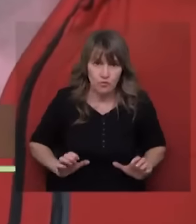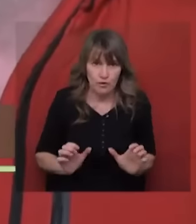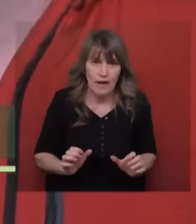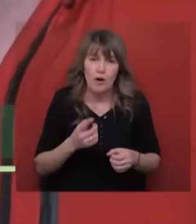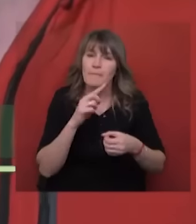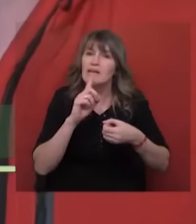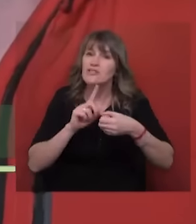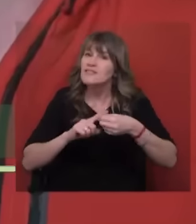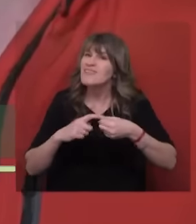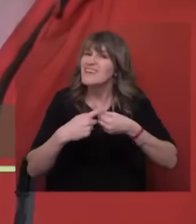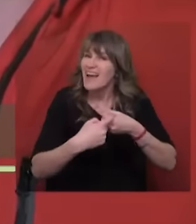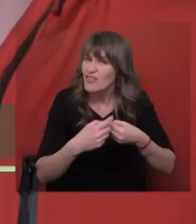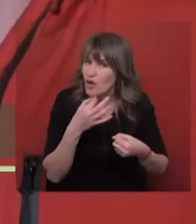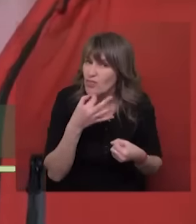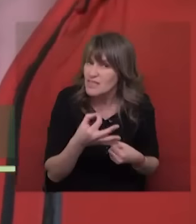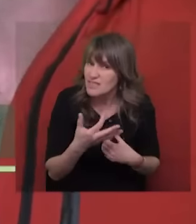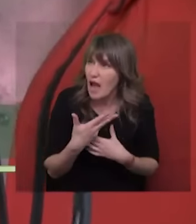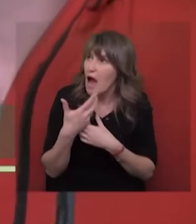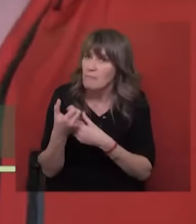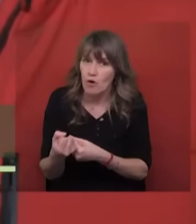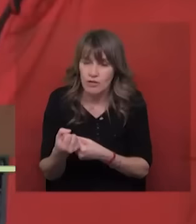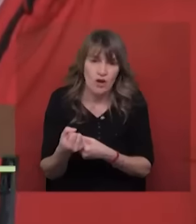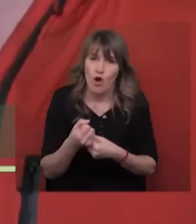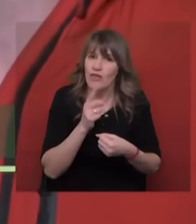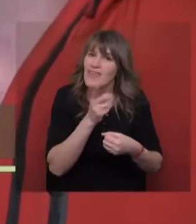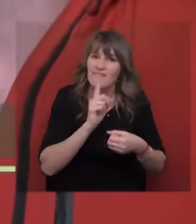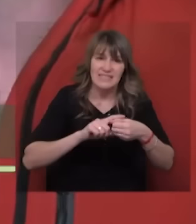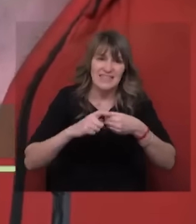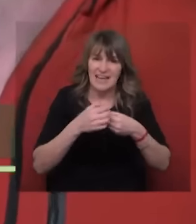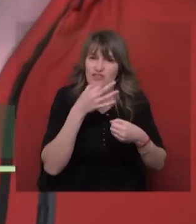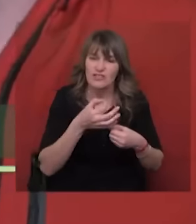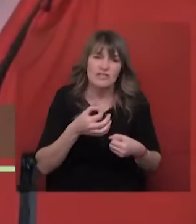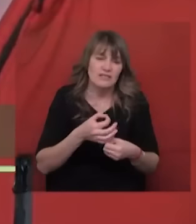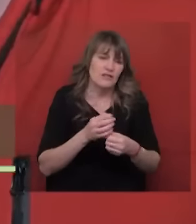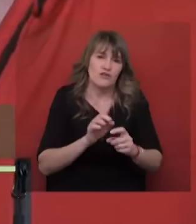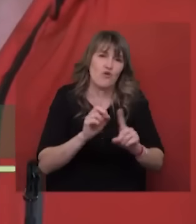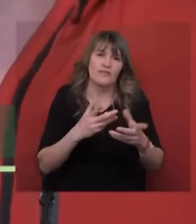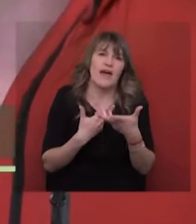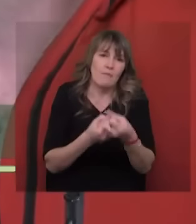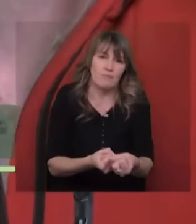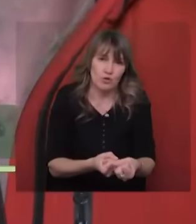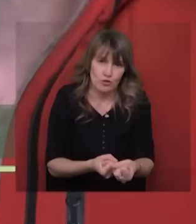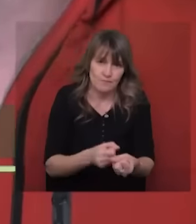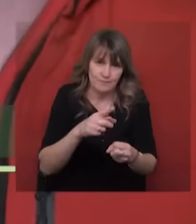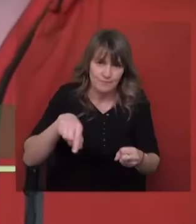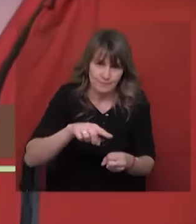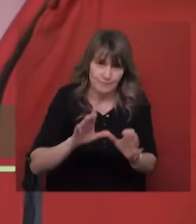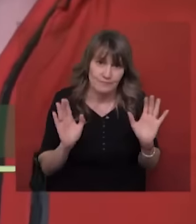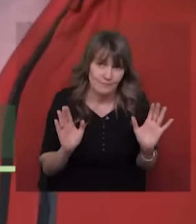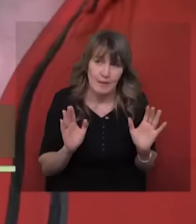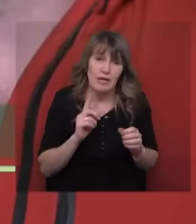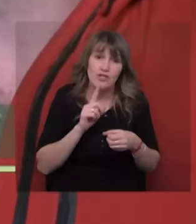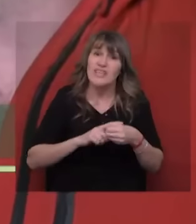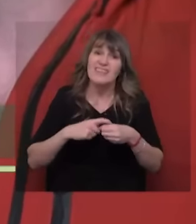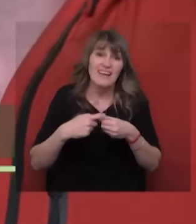sindicato Yo no he visto el sindicato policial decir que está en contra de reprimir trabaj trabajadores manifestándose si lo Hubieran hecho otra sería la historia pero por el